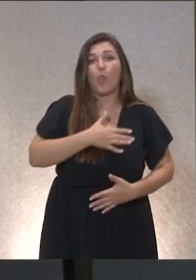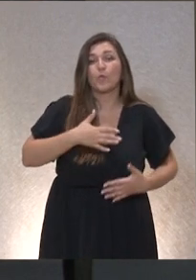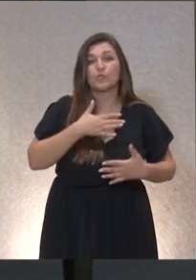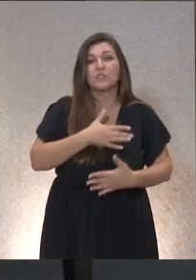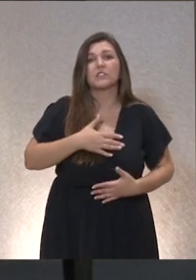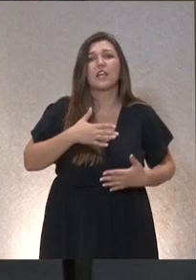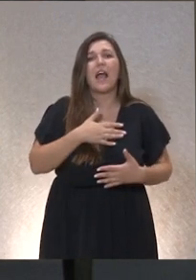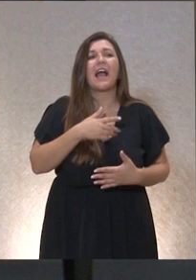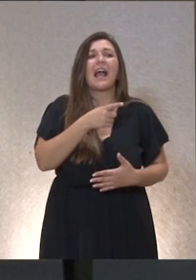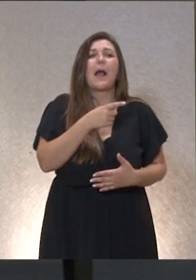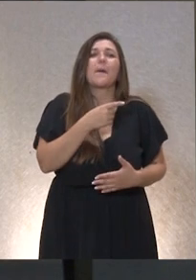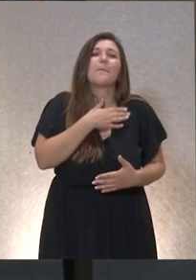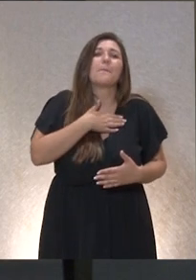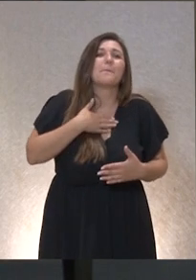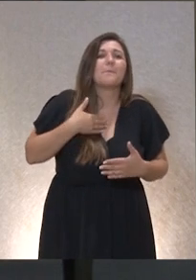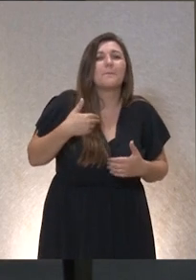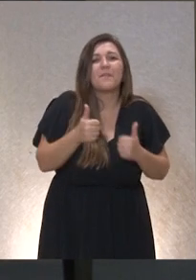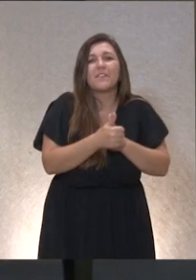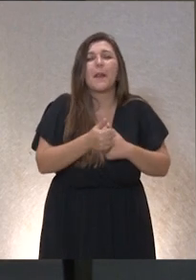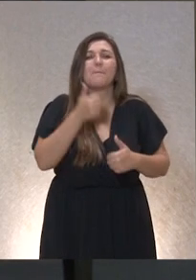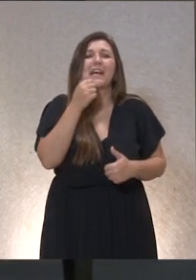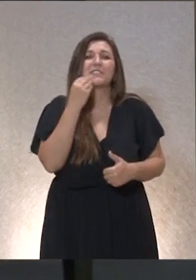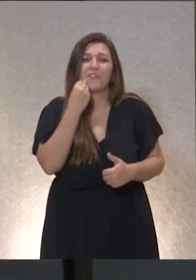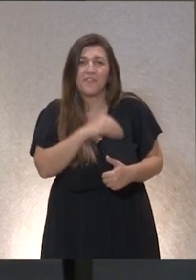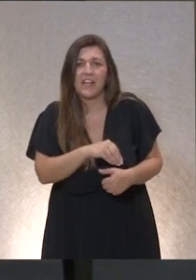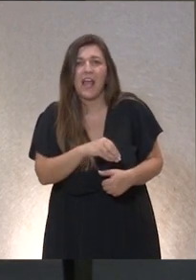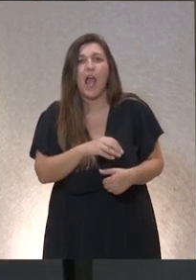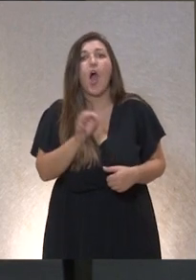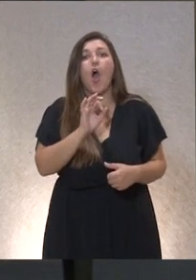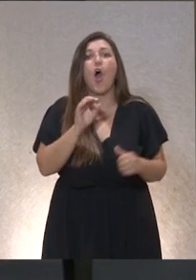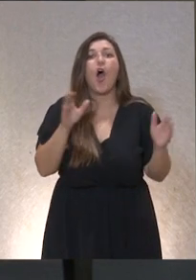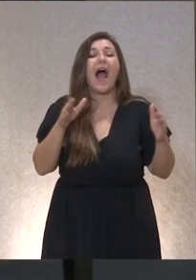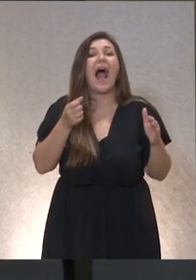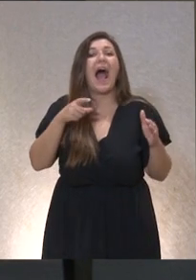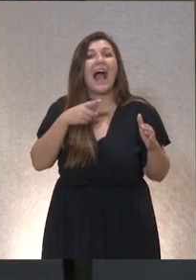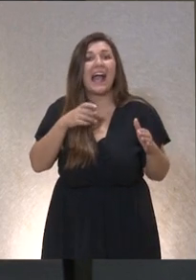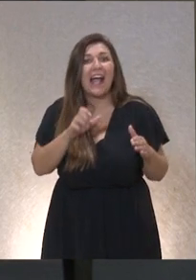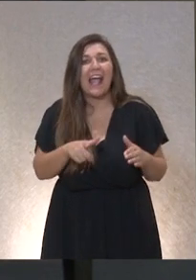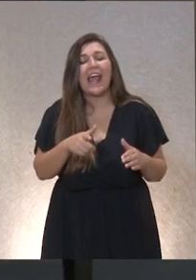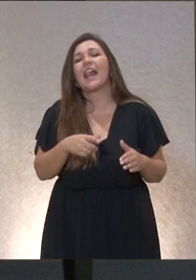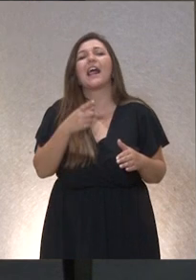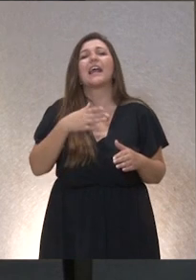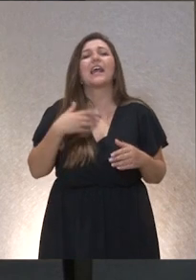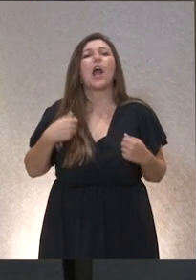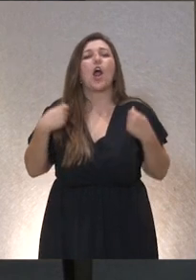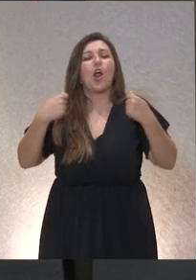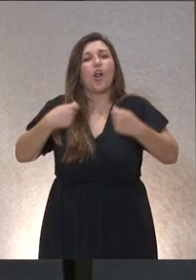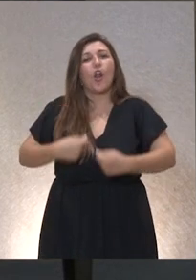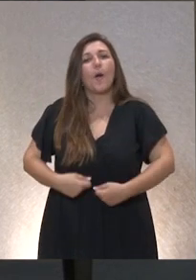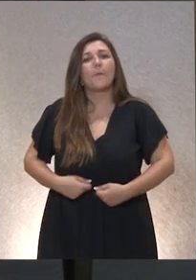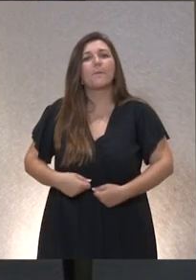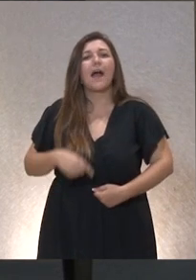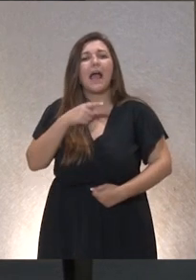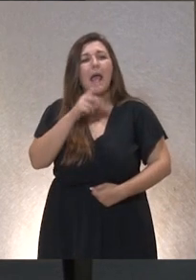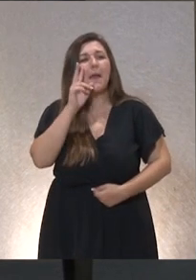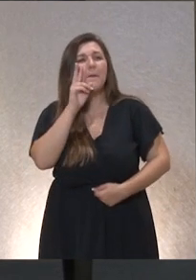estar un poquitín más bien fría porque le gusta más o que a Ángel vas a colocar allí la ropa él la va a